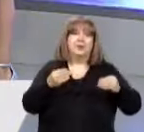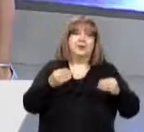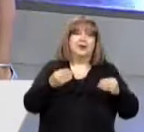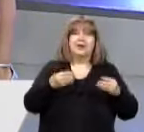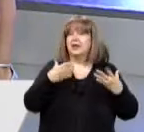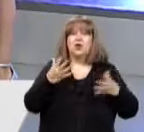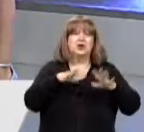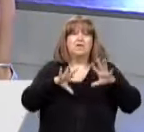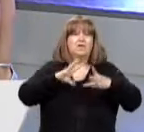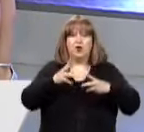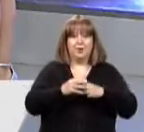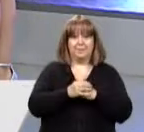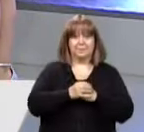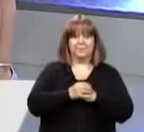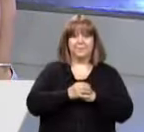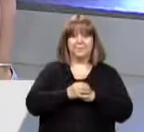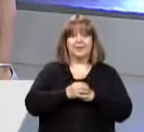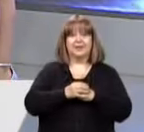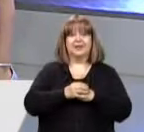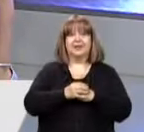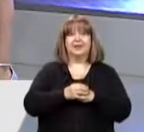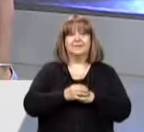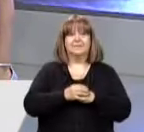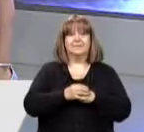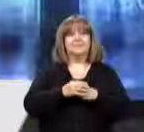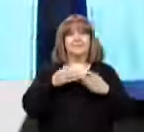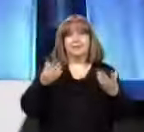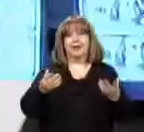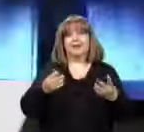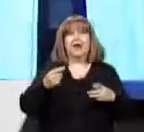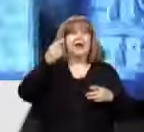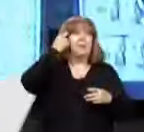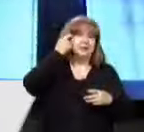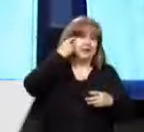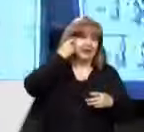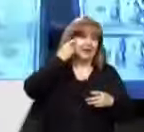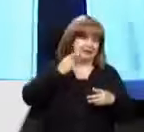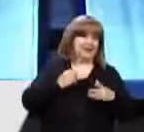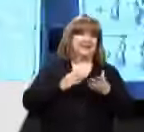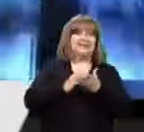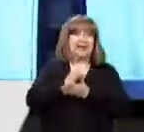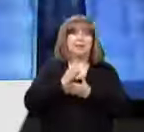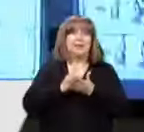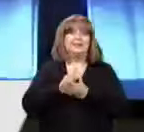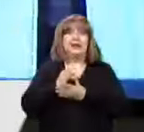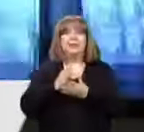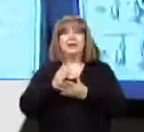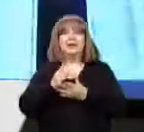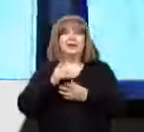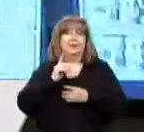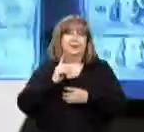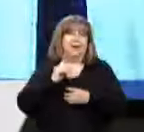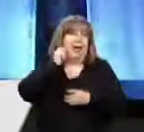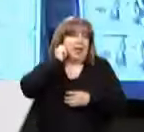hay alternativas claro a ver tenemos que pensar que no toda la vida vamos a poder trabajar a O sea que que lo hagamos por gusto Pero no por necesidad